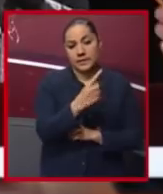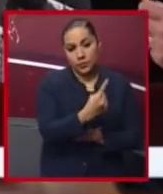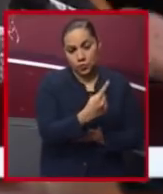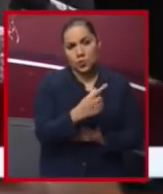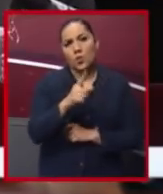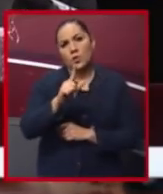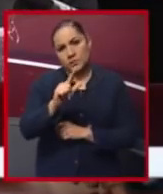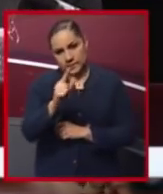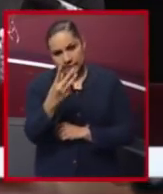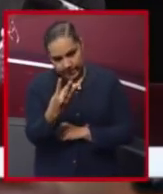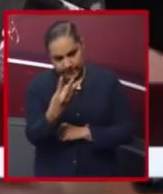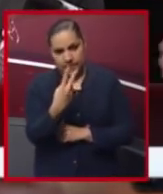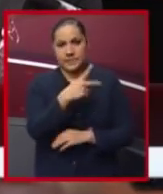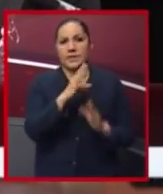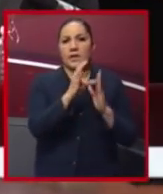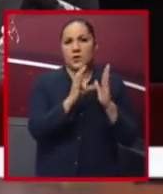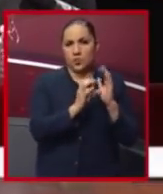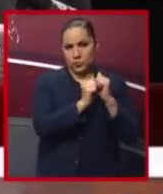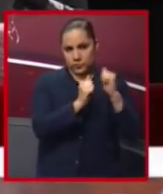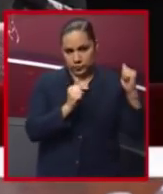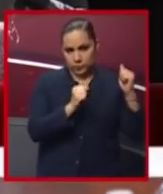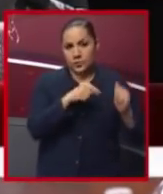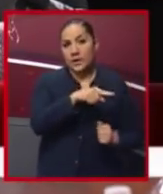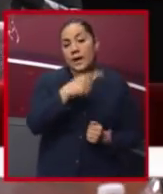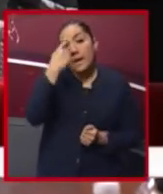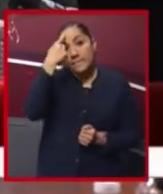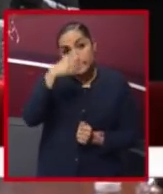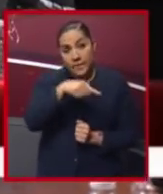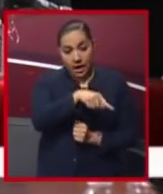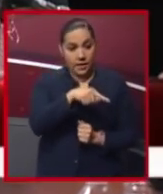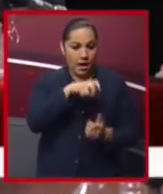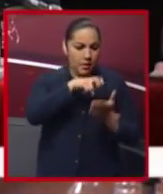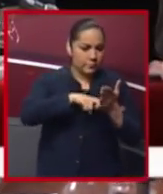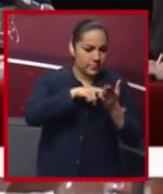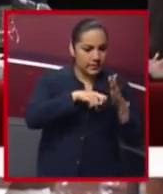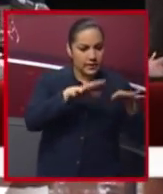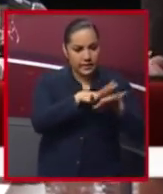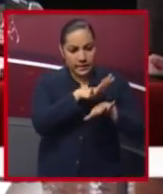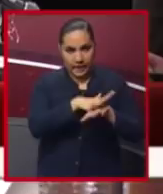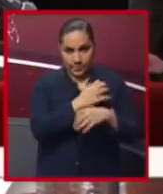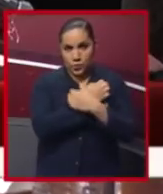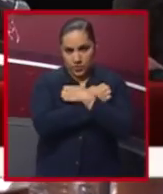73º, 73 y 31 de la Carta Magna. Se trata ahí de,